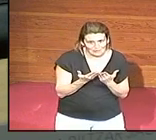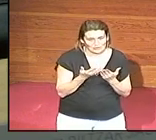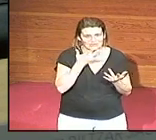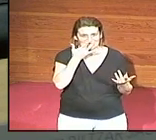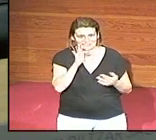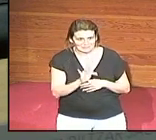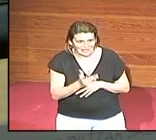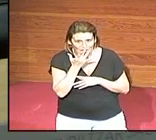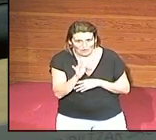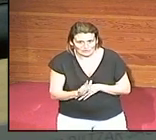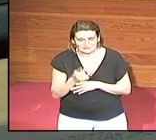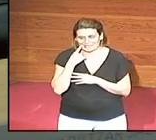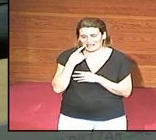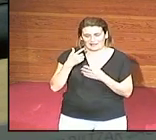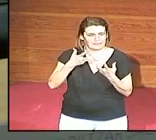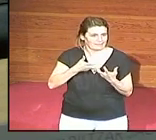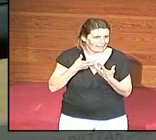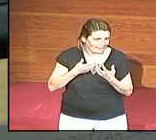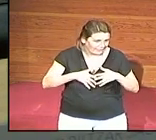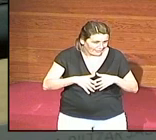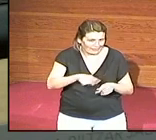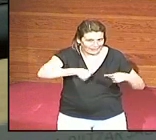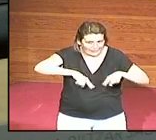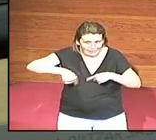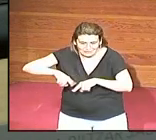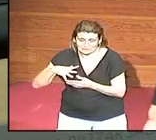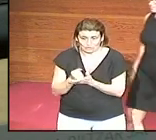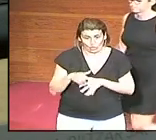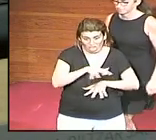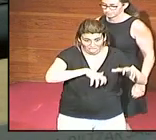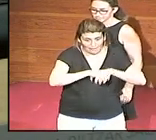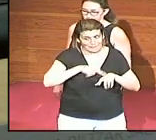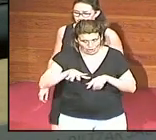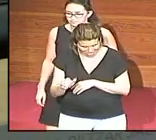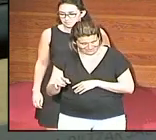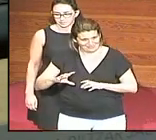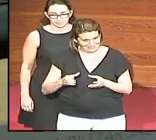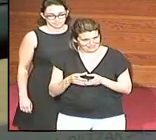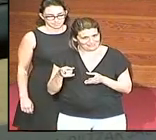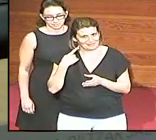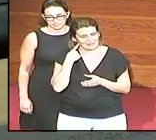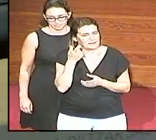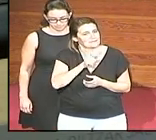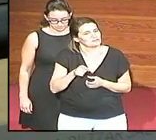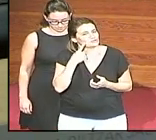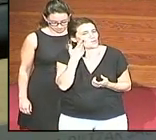la vajilla, está la mesa, está todo desordenado, pero está todo. Quiero decir, la gente no ha tenido tiempo a hacer la